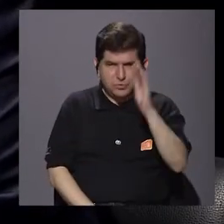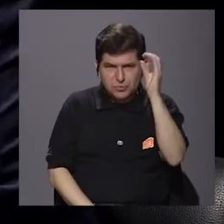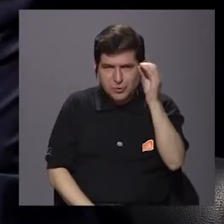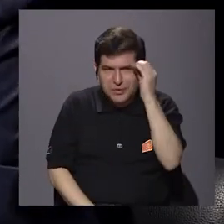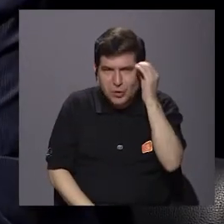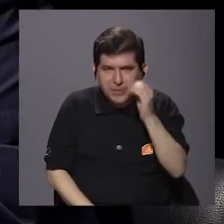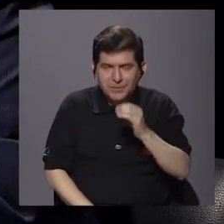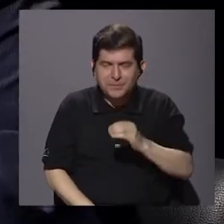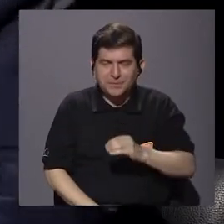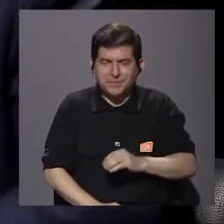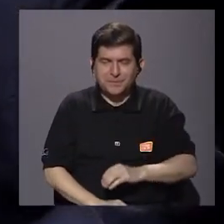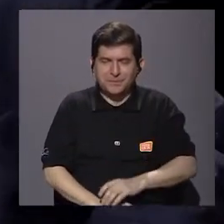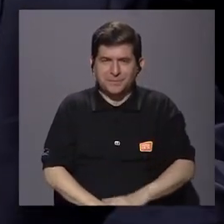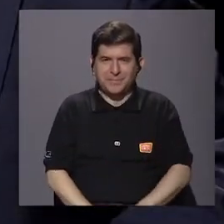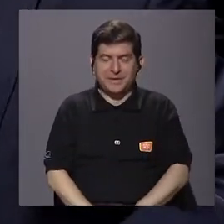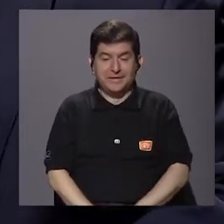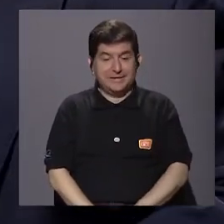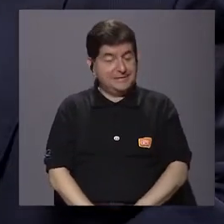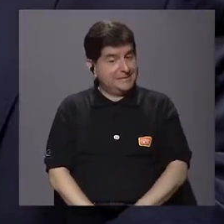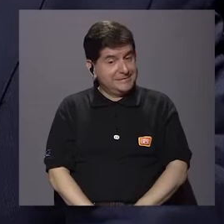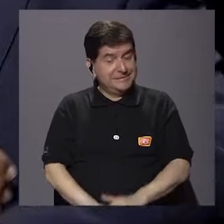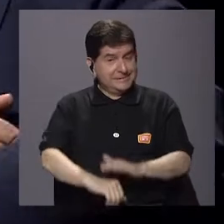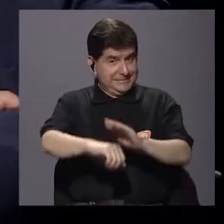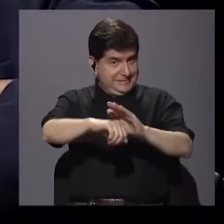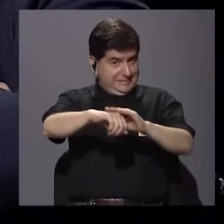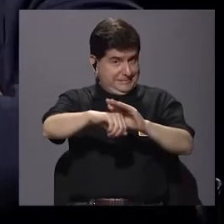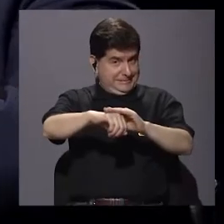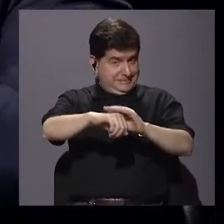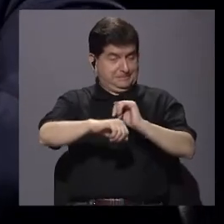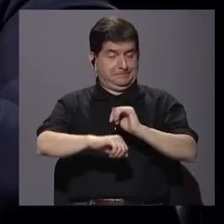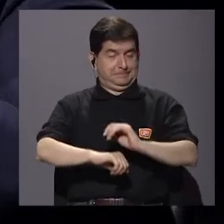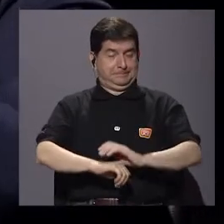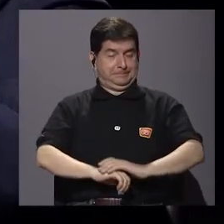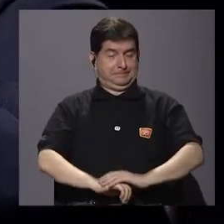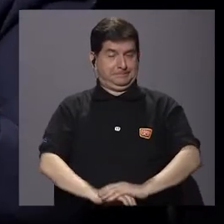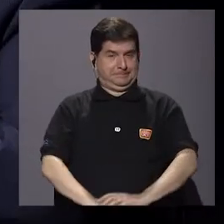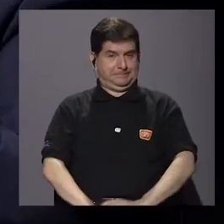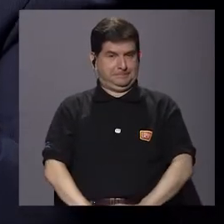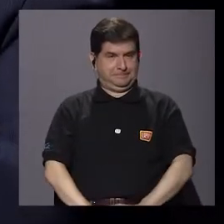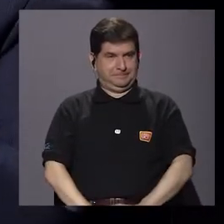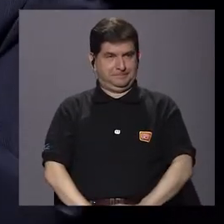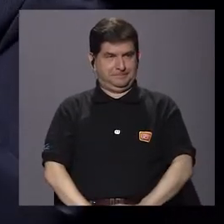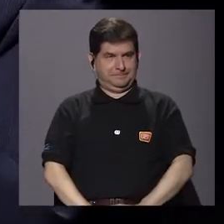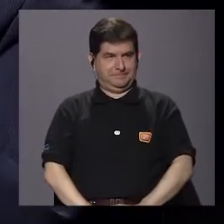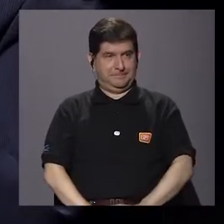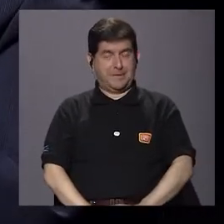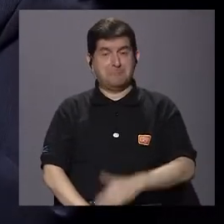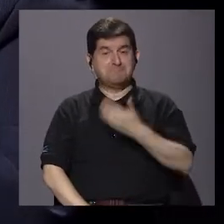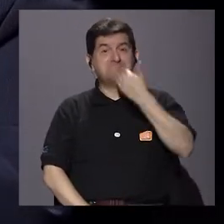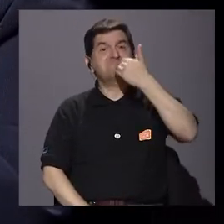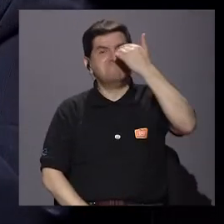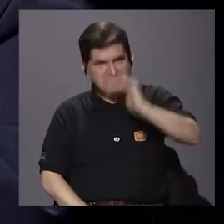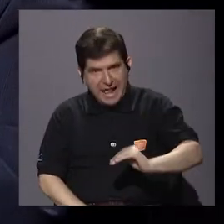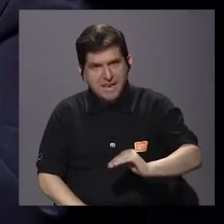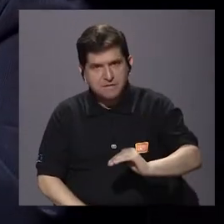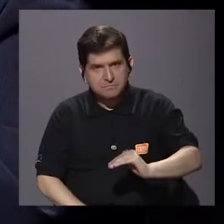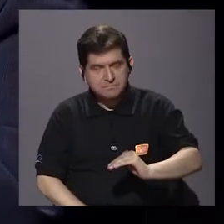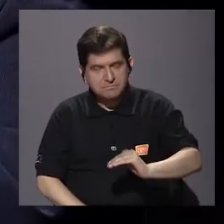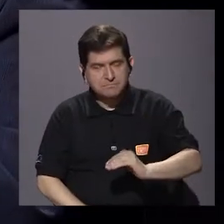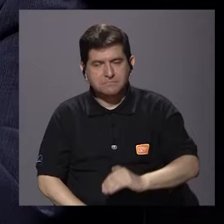bueno vamos a ver y definitivamente está mal